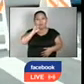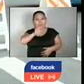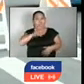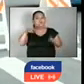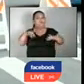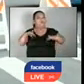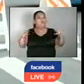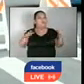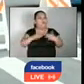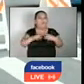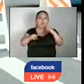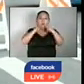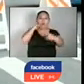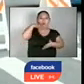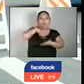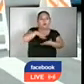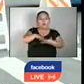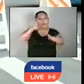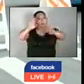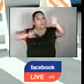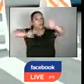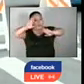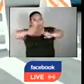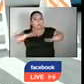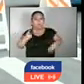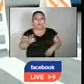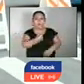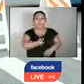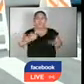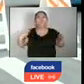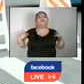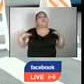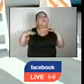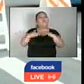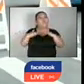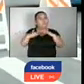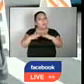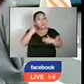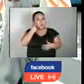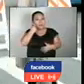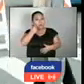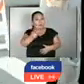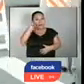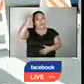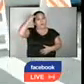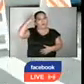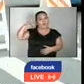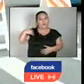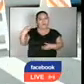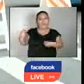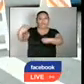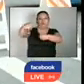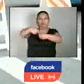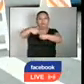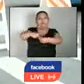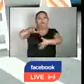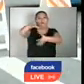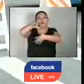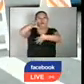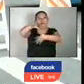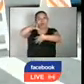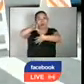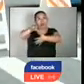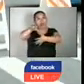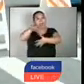de democracia y participación ciudadana. De igual manera, la participación de las mujeres en América Latina. Y es